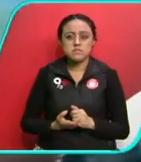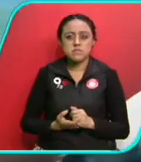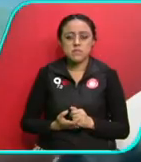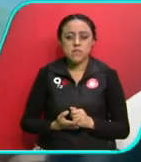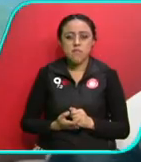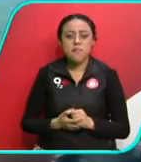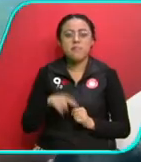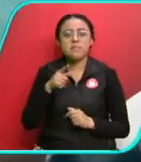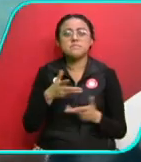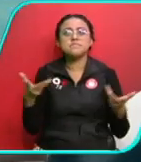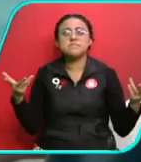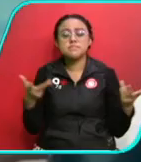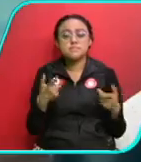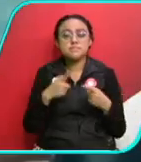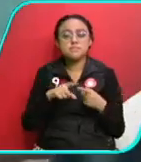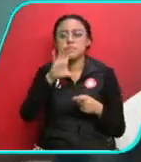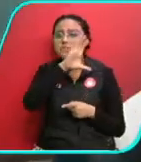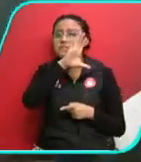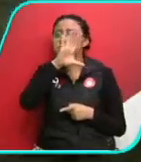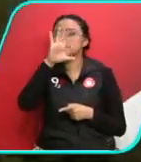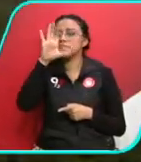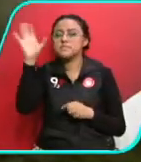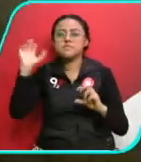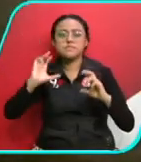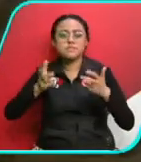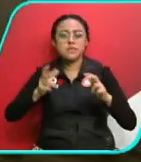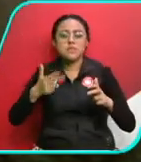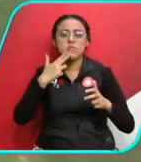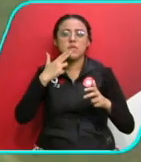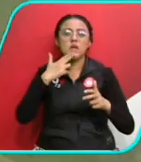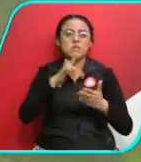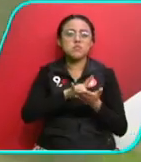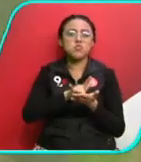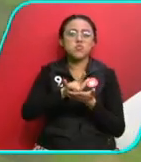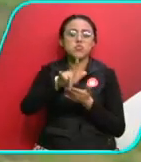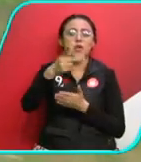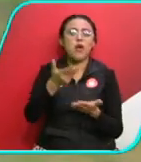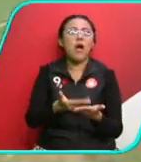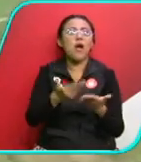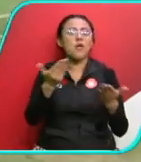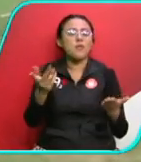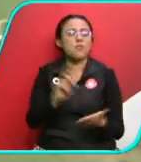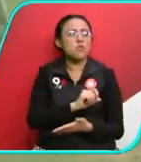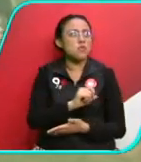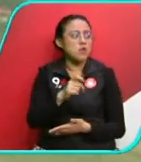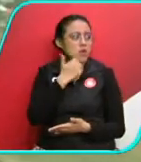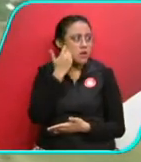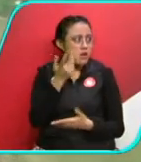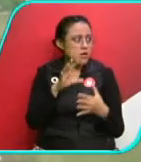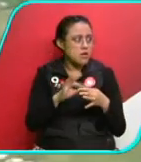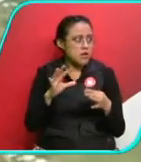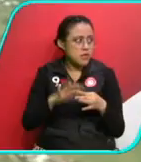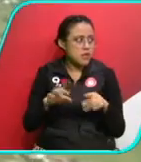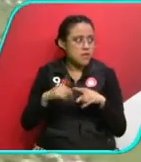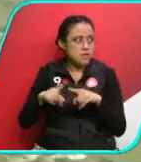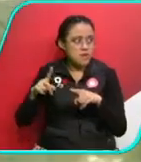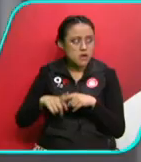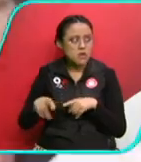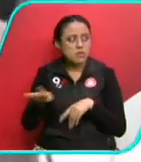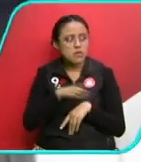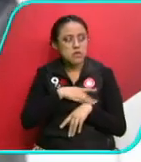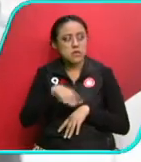Él se dedica a atravesar los cielos de Chiapas volando. Hoy ha decidido aprovechar su profesión para hacer una gran